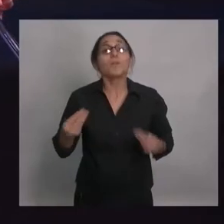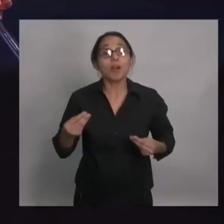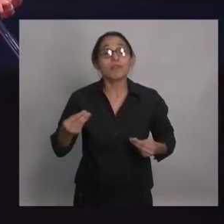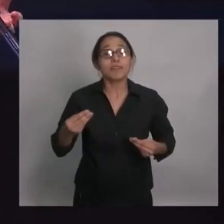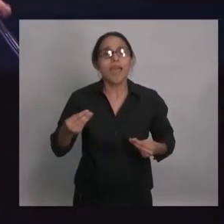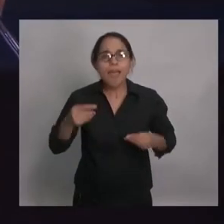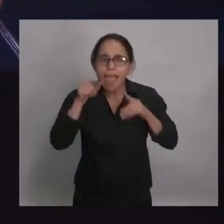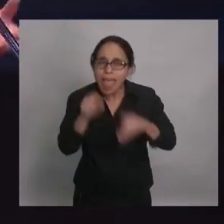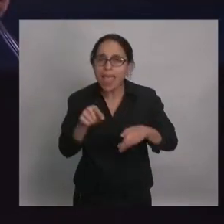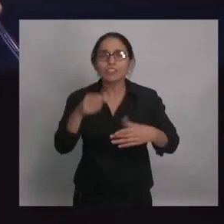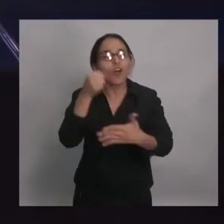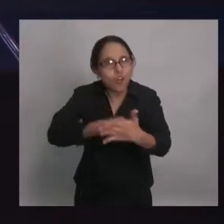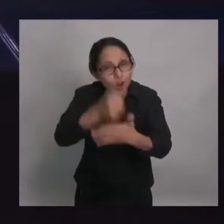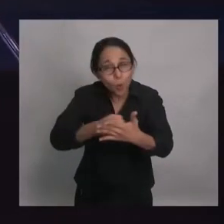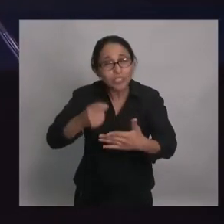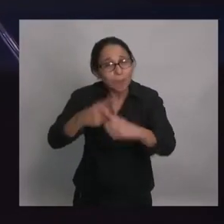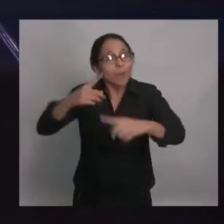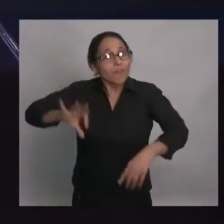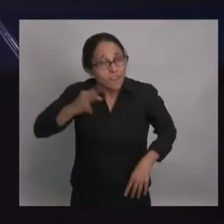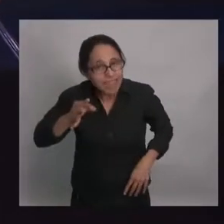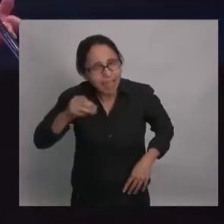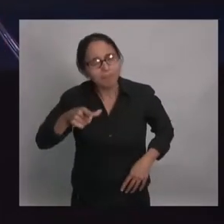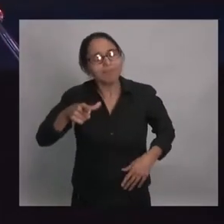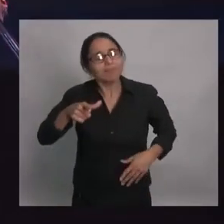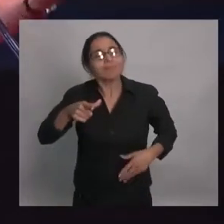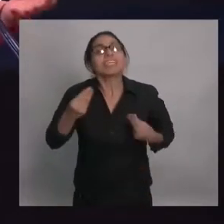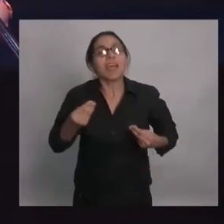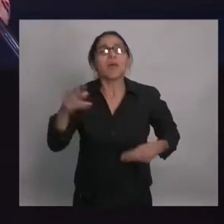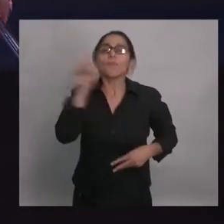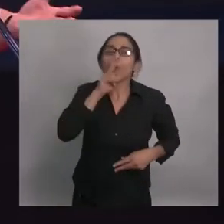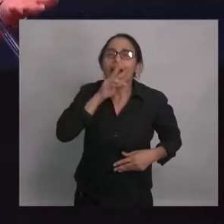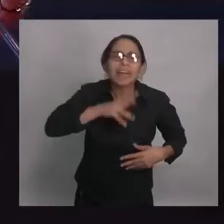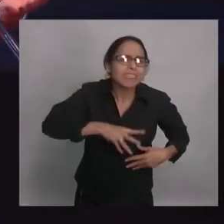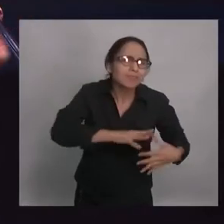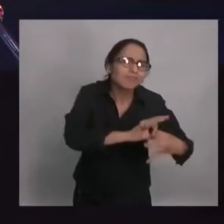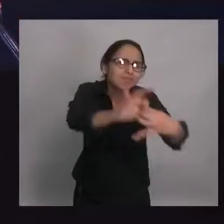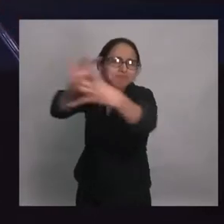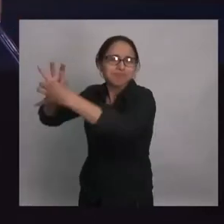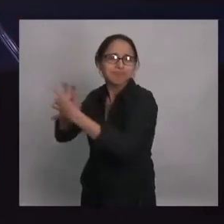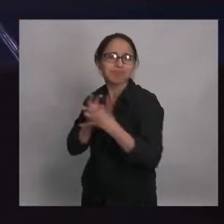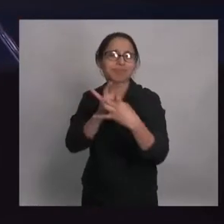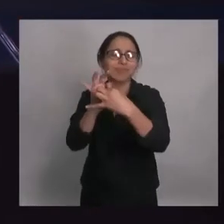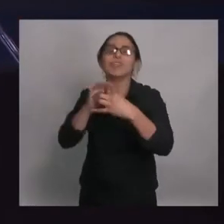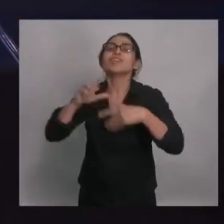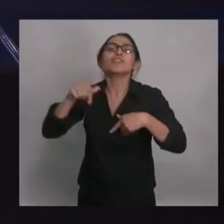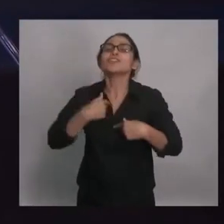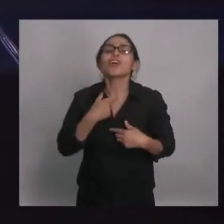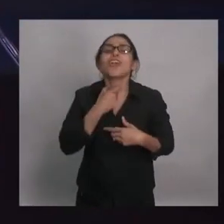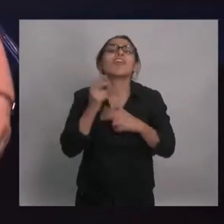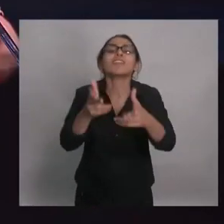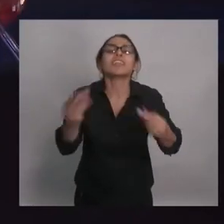mujeres la lucha por la vida y yo invito a todas ya todos a que luchemos por la